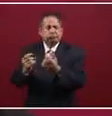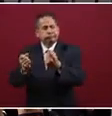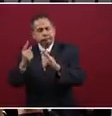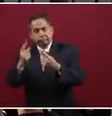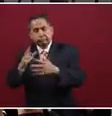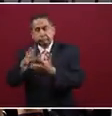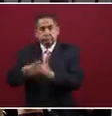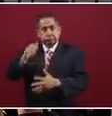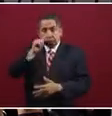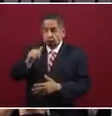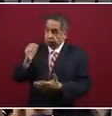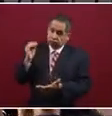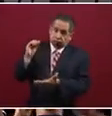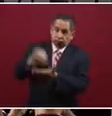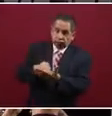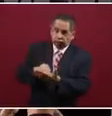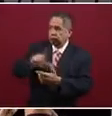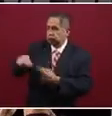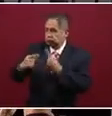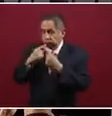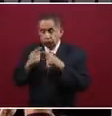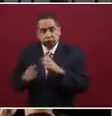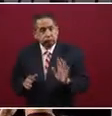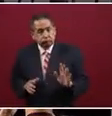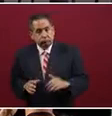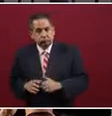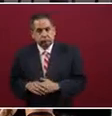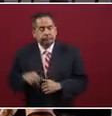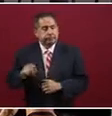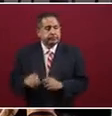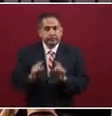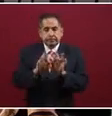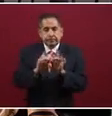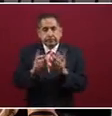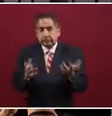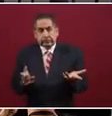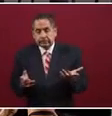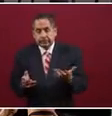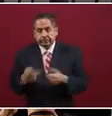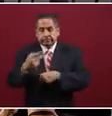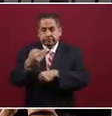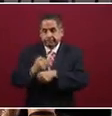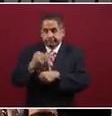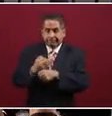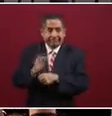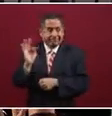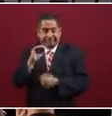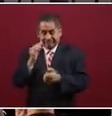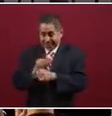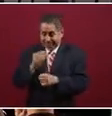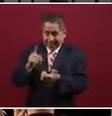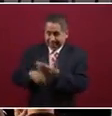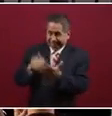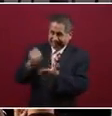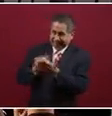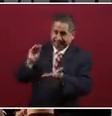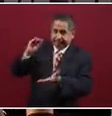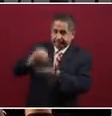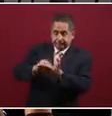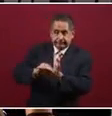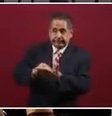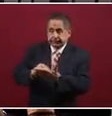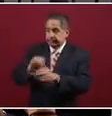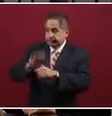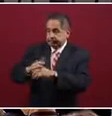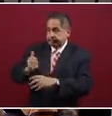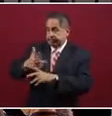casi siempre las imponen y después negocias. Aquí el peligro, ¿cuál era? Que ahorita estuviéramos con tarifas y de todas maneras tener que